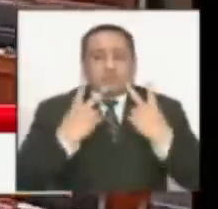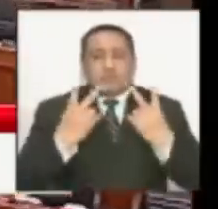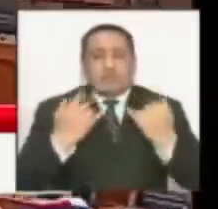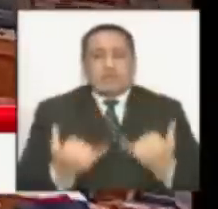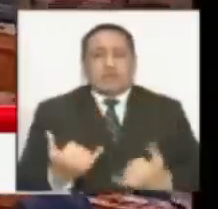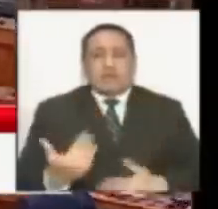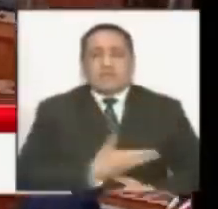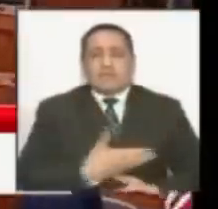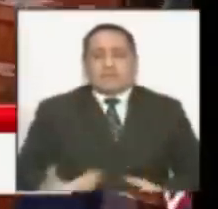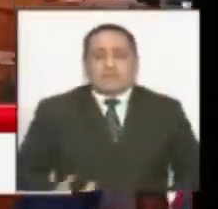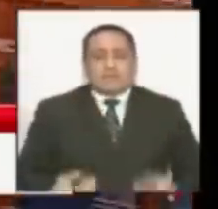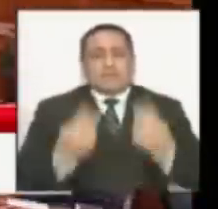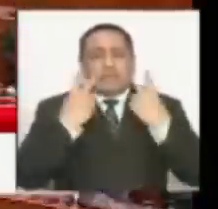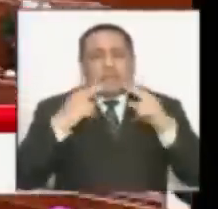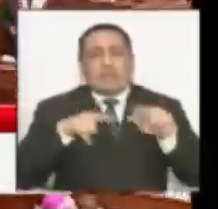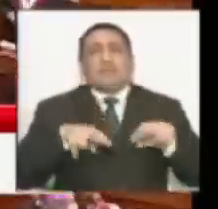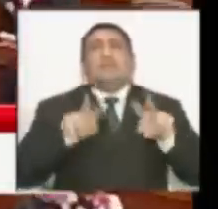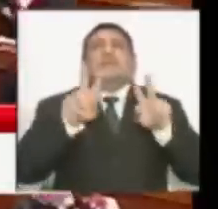suma indiferente.